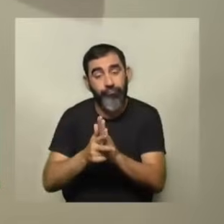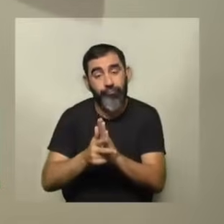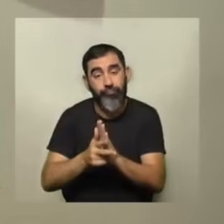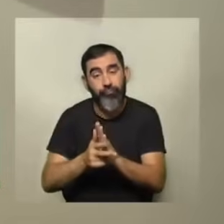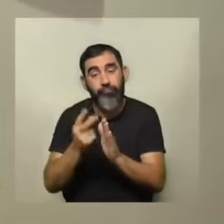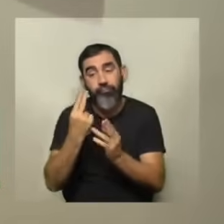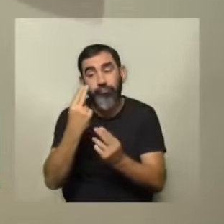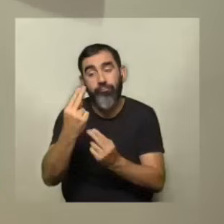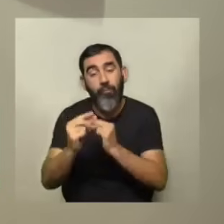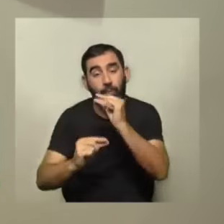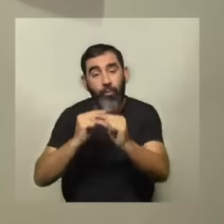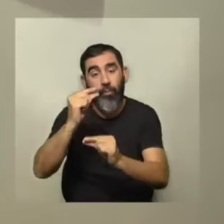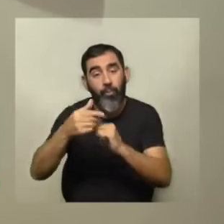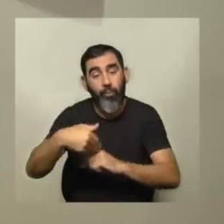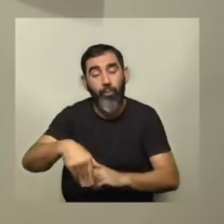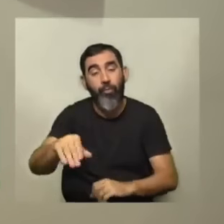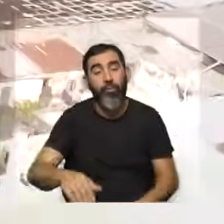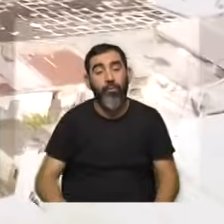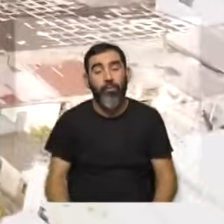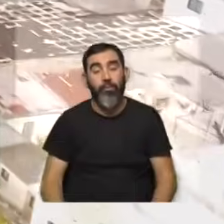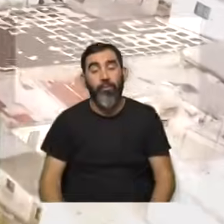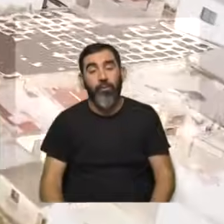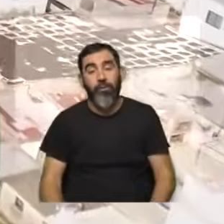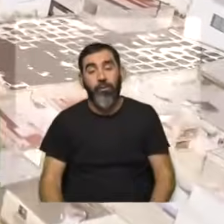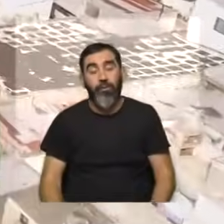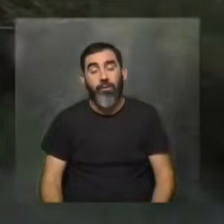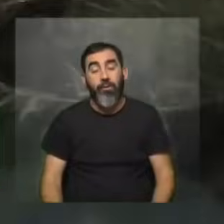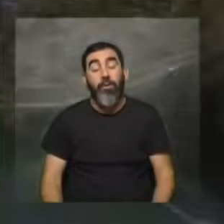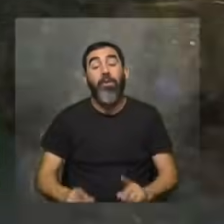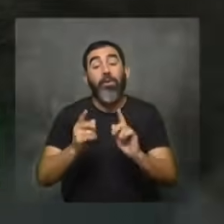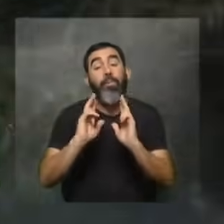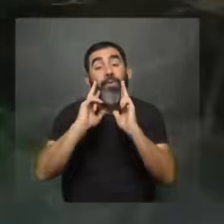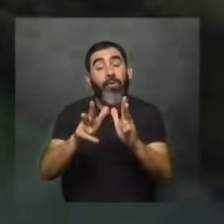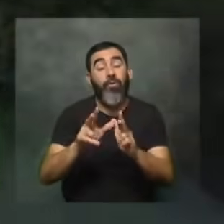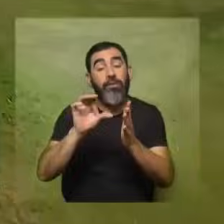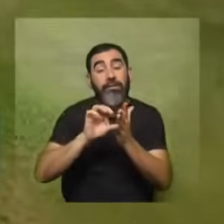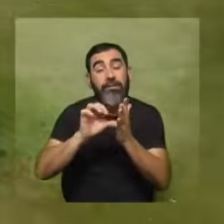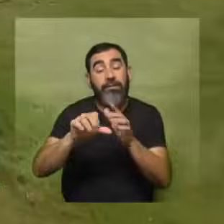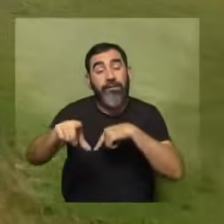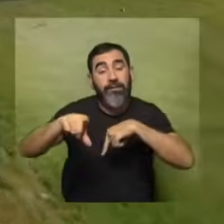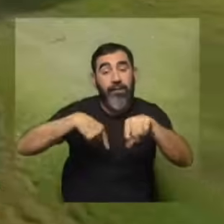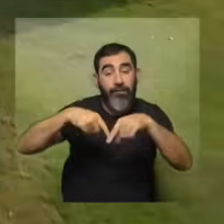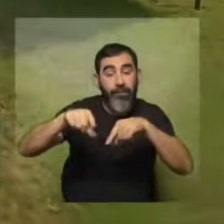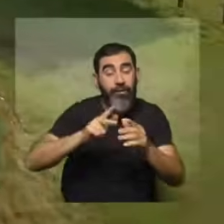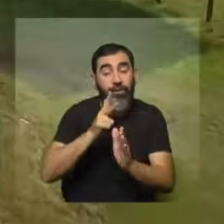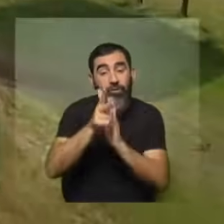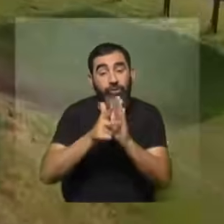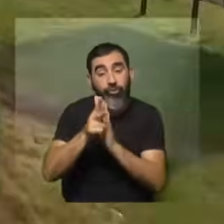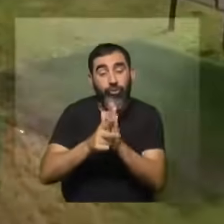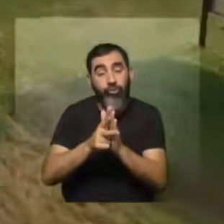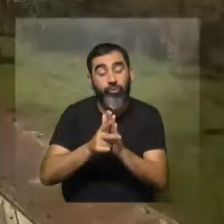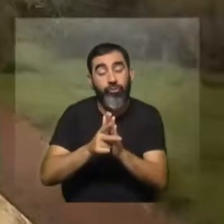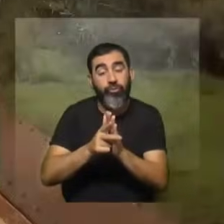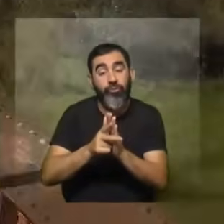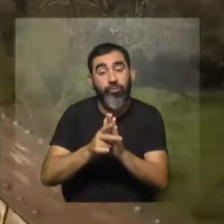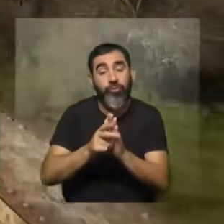ir habilitando en la medida que vayan solicitando la misma, ¿no? Falero adelantó que Servicios Logísticos Ferroviarios SELF